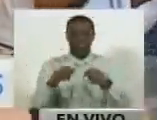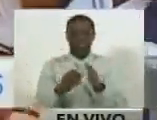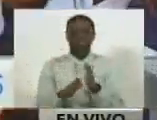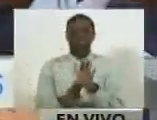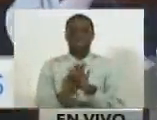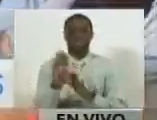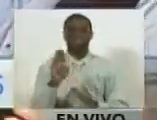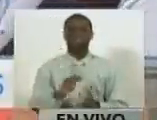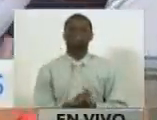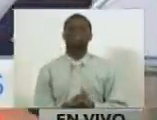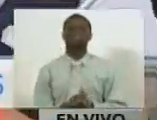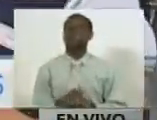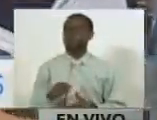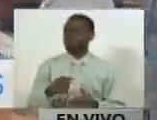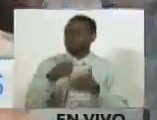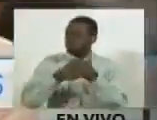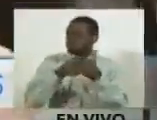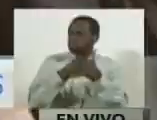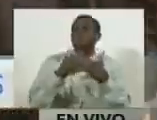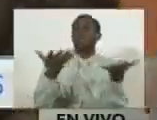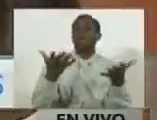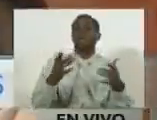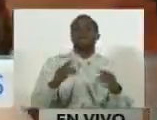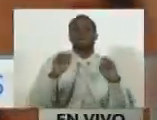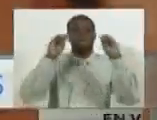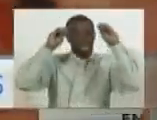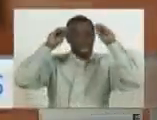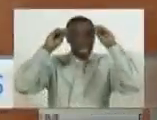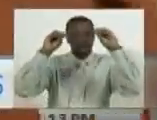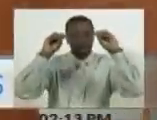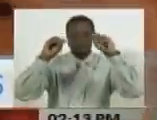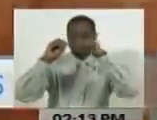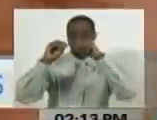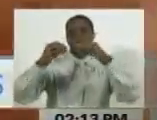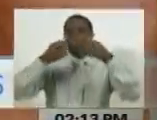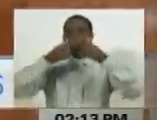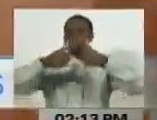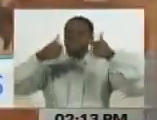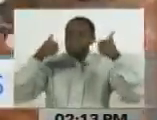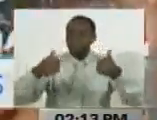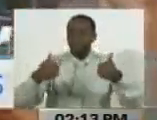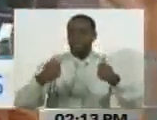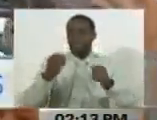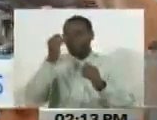para seguir fortaleciendo la pedagogía, el conocimiento,